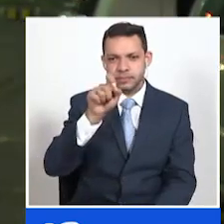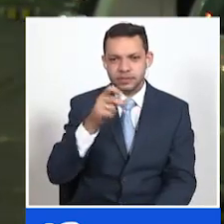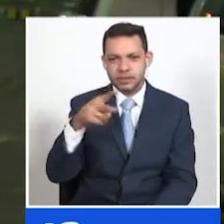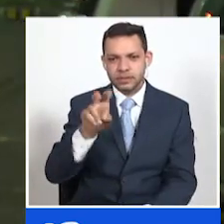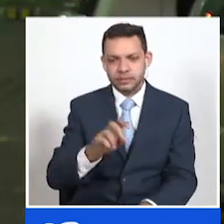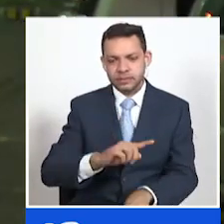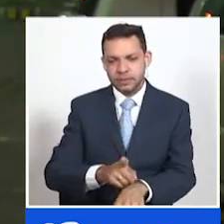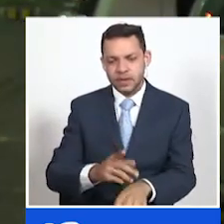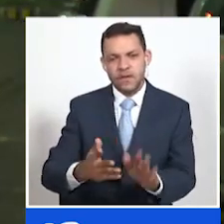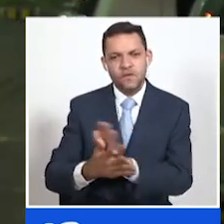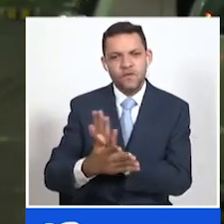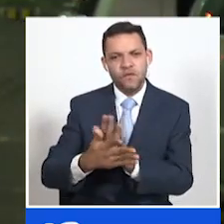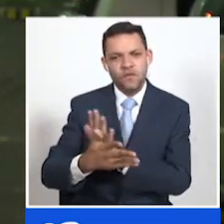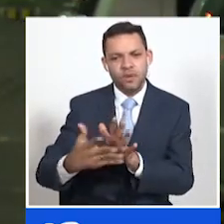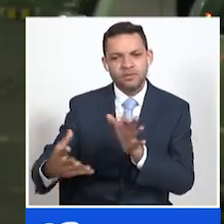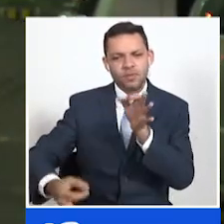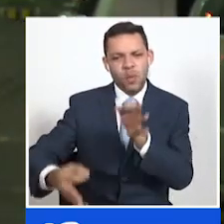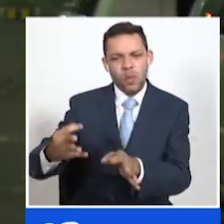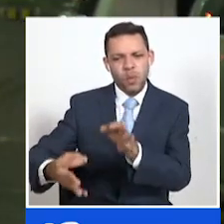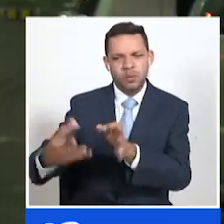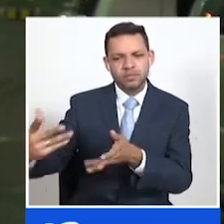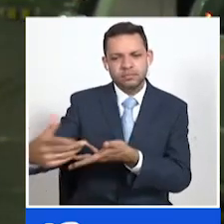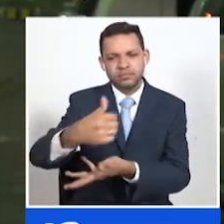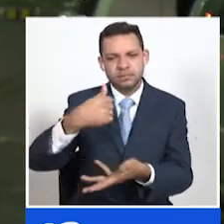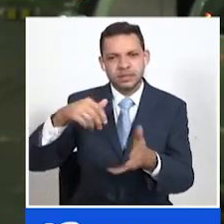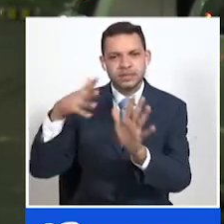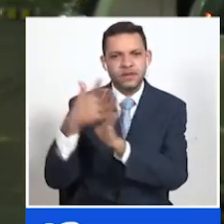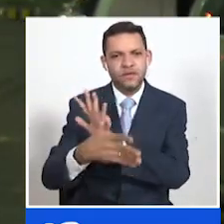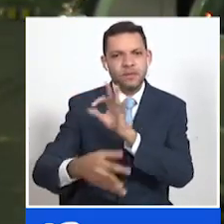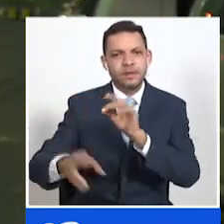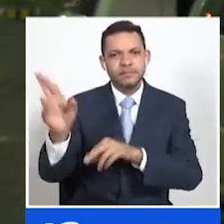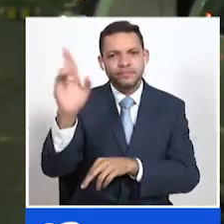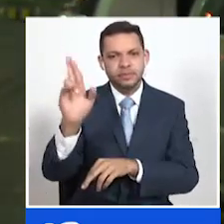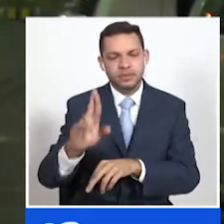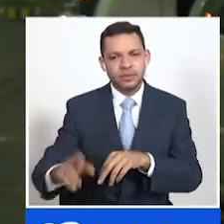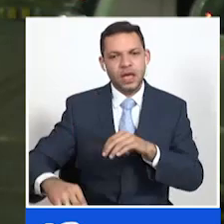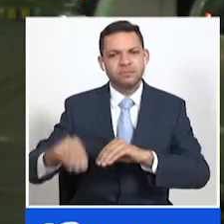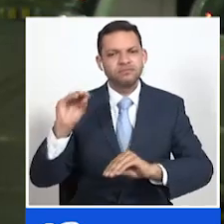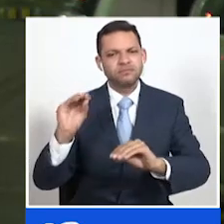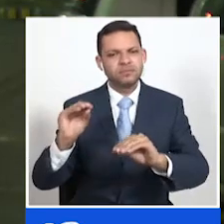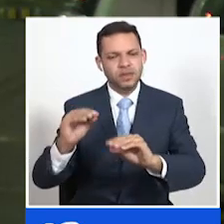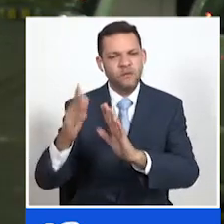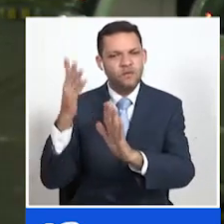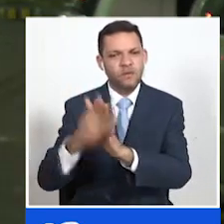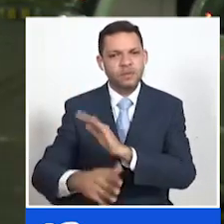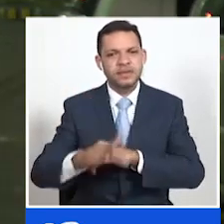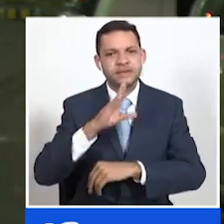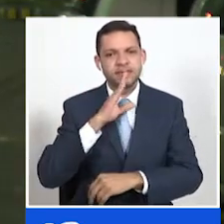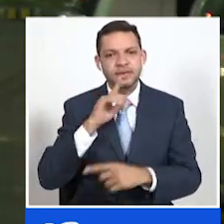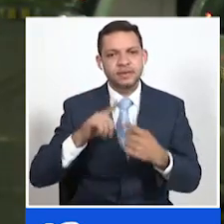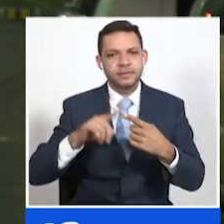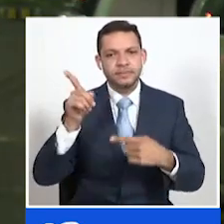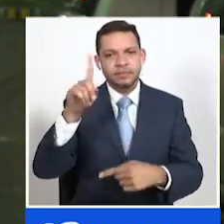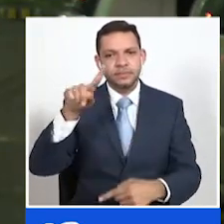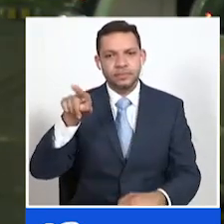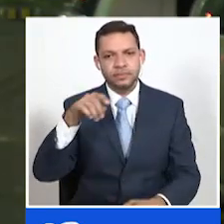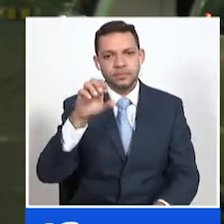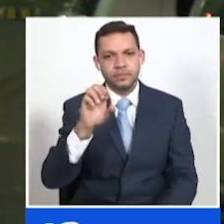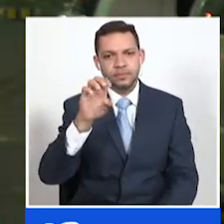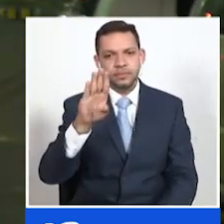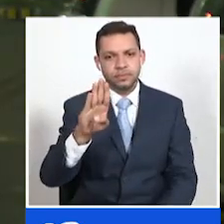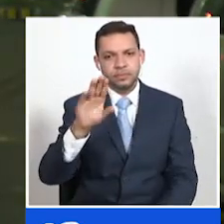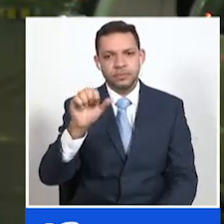más información judicial en el departamento de Risaralda, porque en las últimas horas pudimos conocer que Sebastián Pérez Gaviria, uno de los